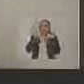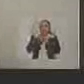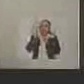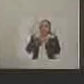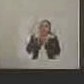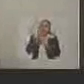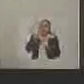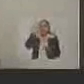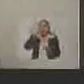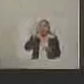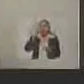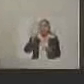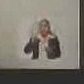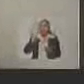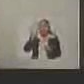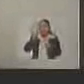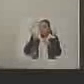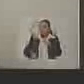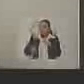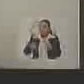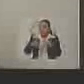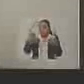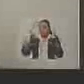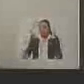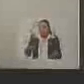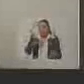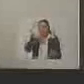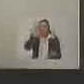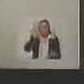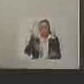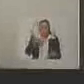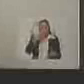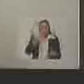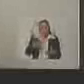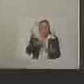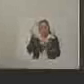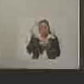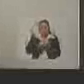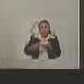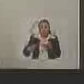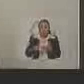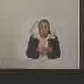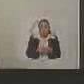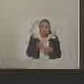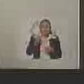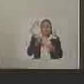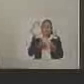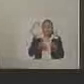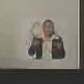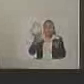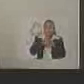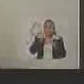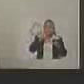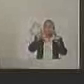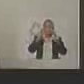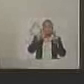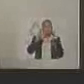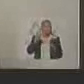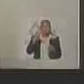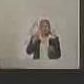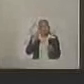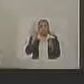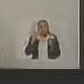se estén violando usos de suelo, que no se cumplan las normas. Es muy importante la comunicación directa. Por